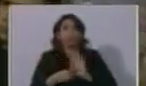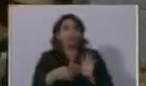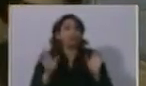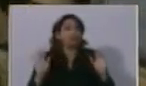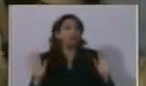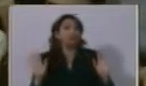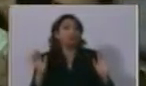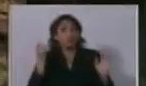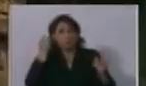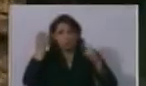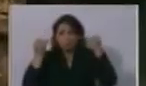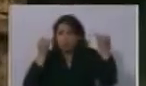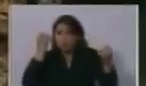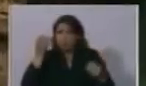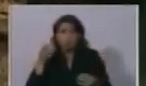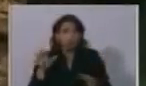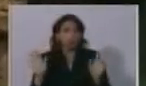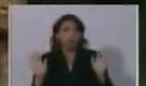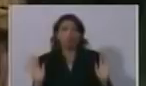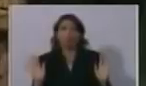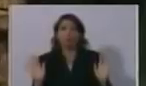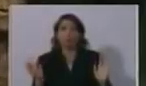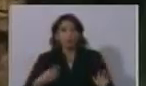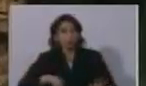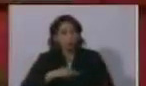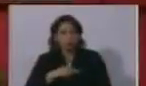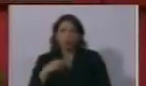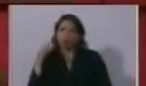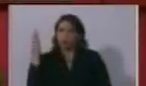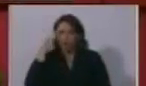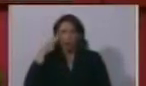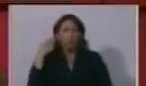Como quiera. Nosotros sabemos cómo lo debemos interpretar.